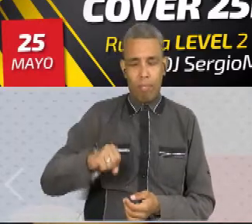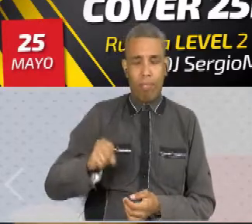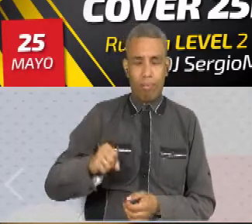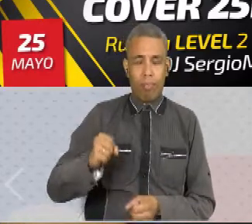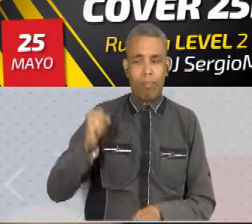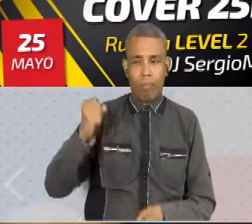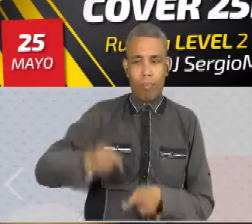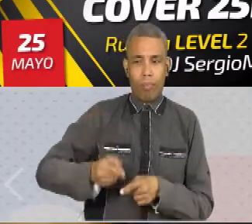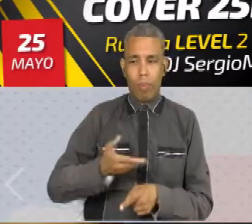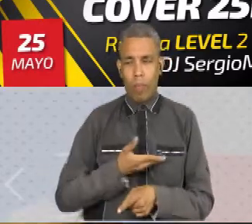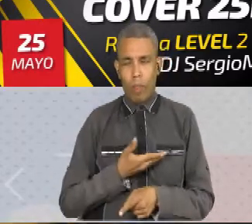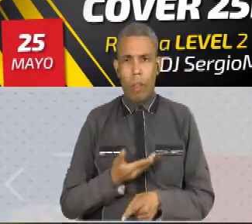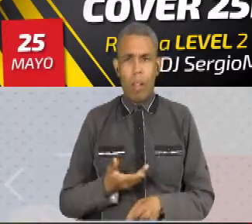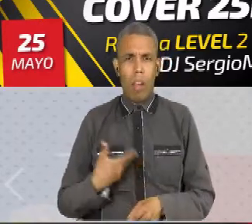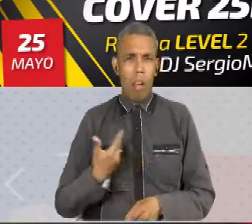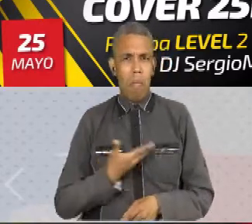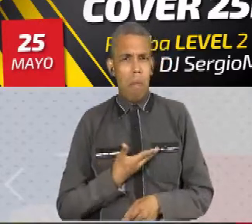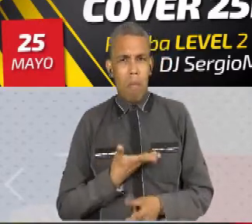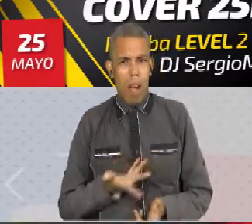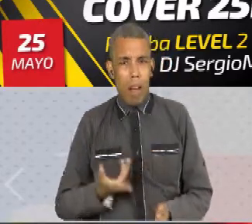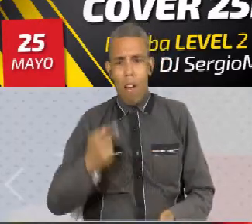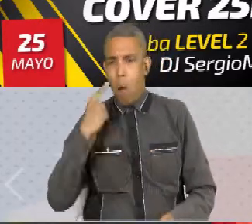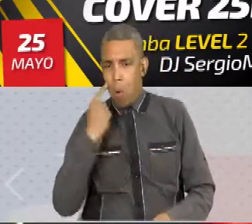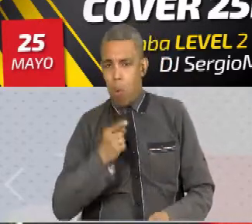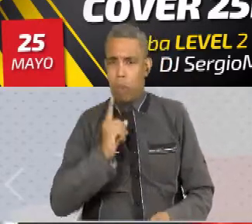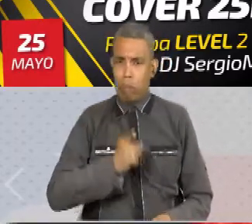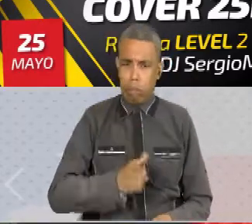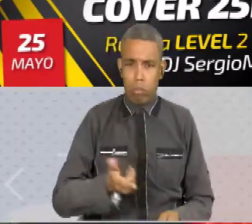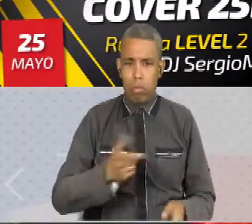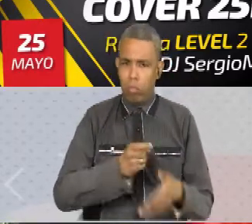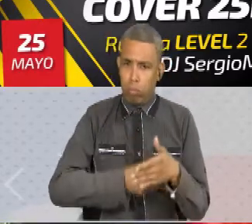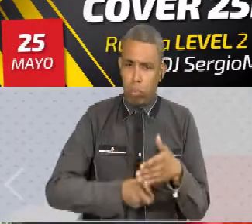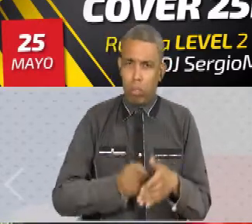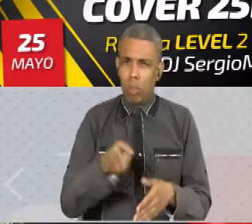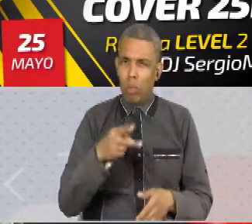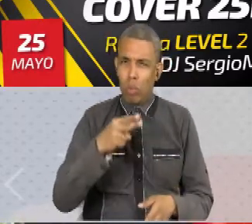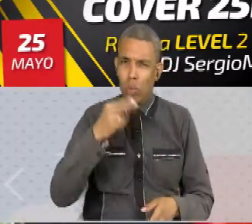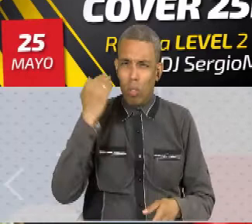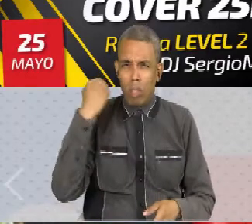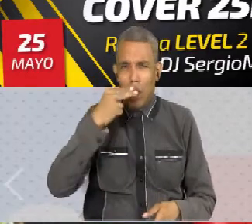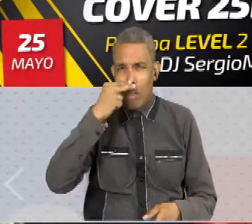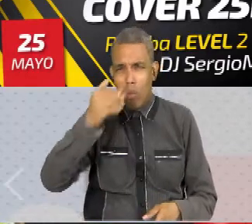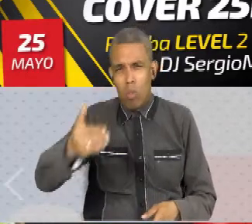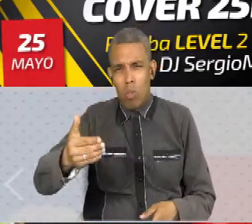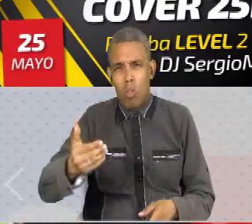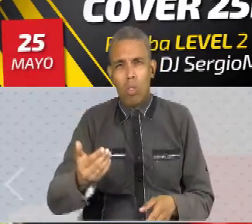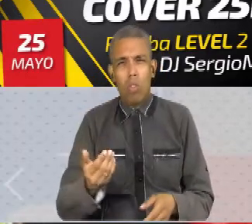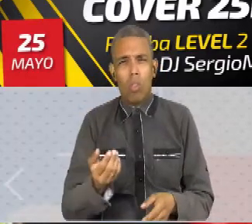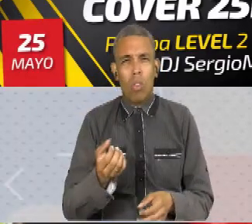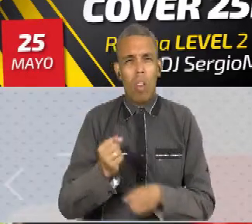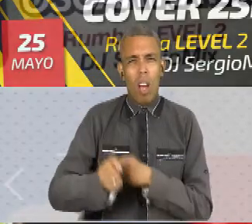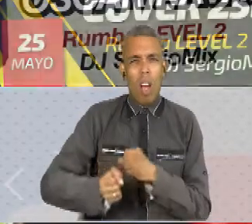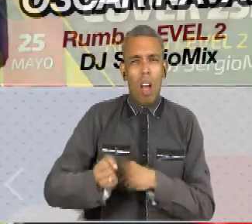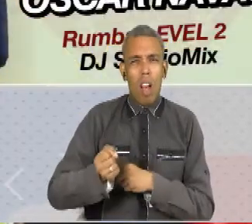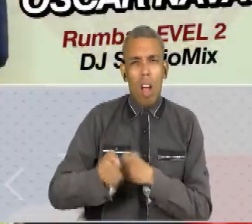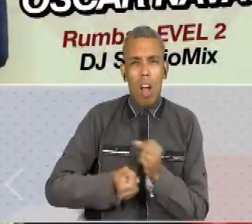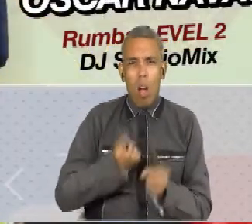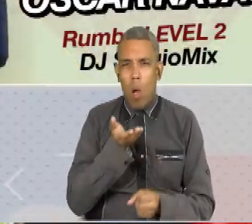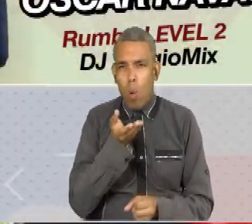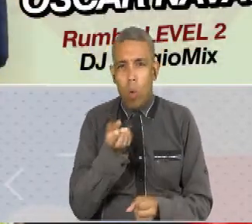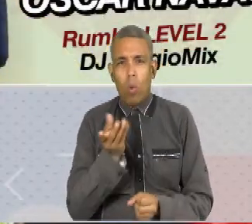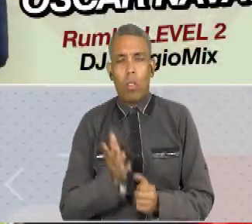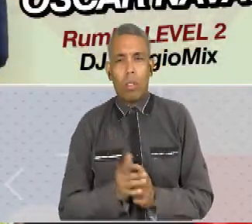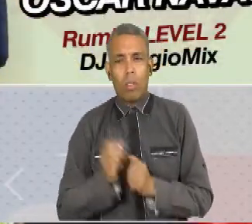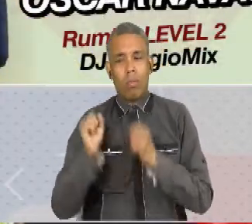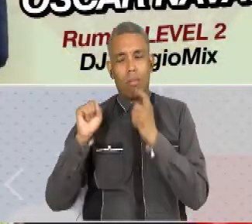tu mamá te dijo todo eso? Pues yo me acuerdo que tenía como unos 8 años, algo así más o menos, que me